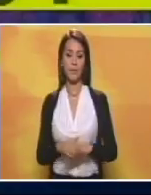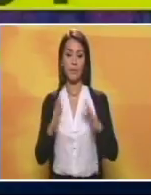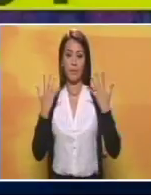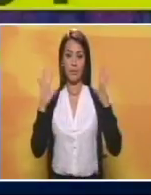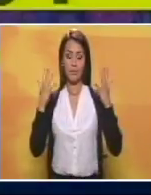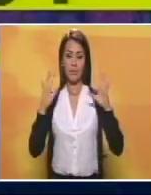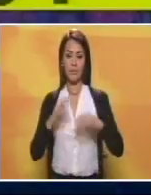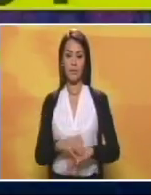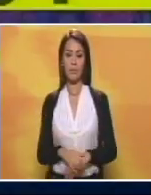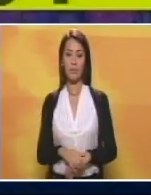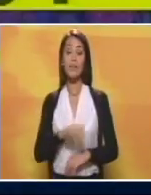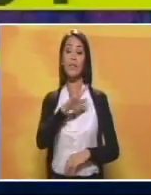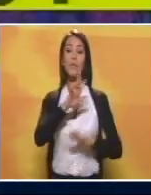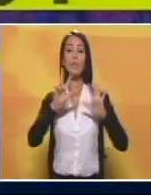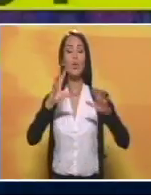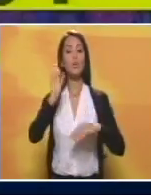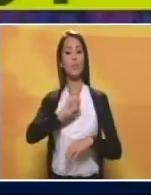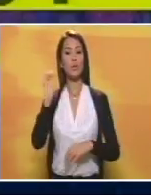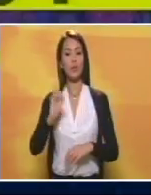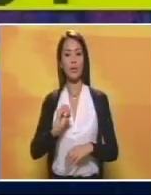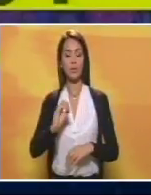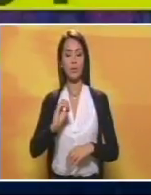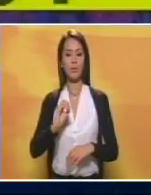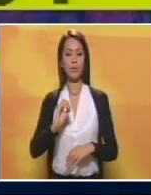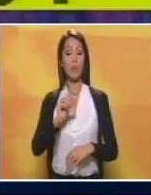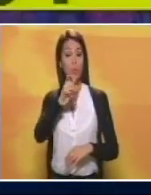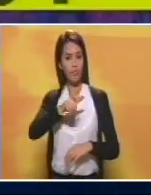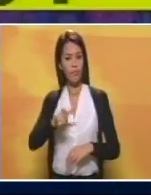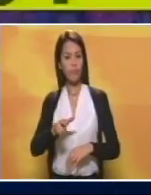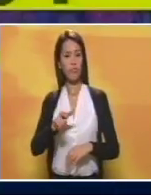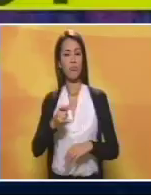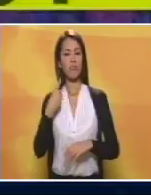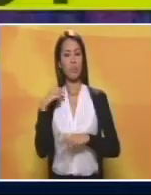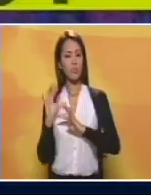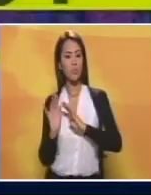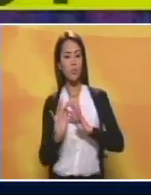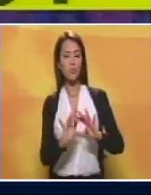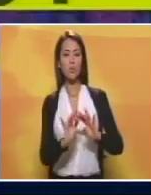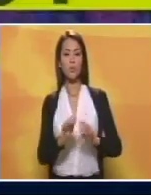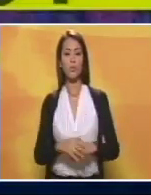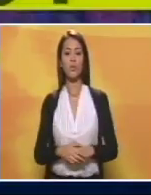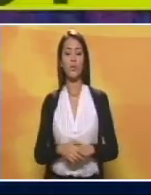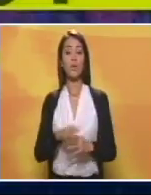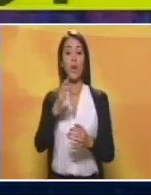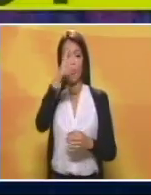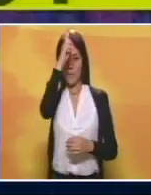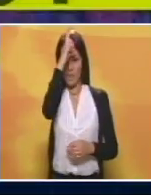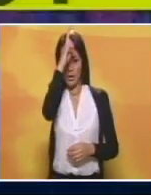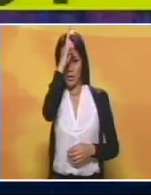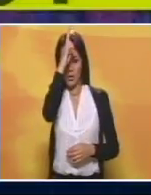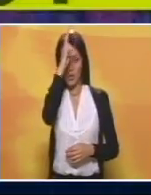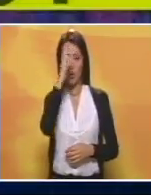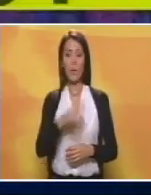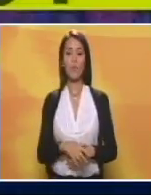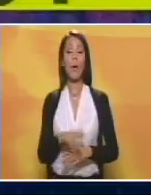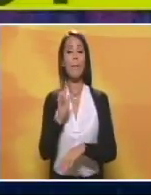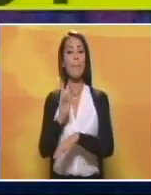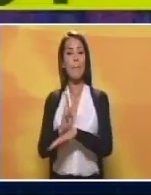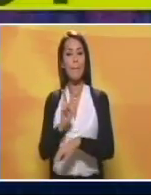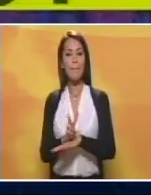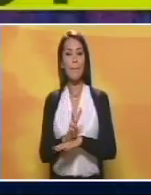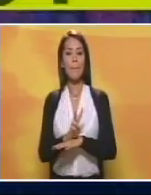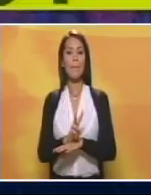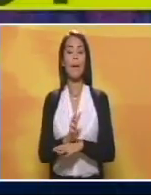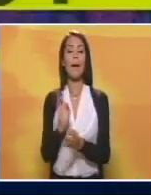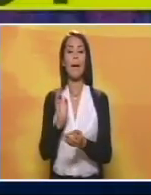El 58% de esta afluencia turística se concentraron en los estados Falcón, Vargas,